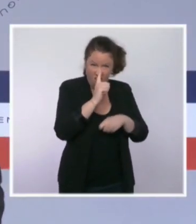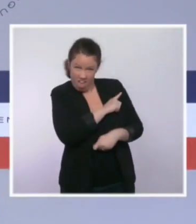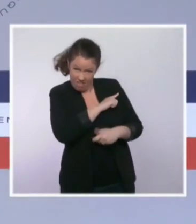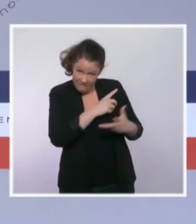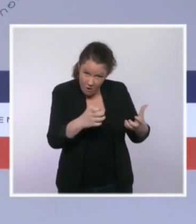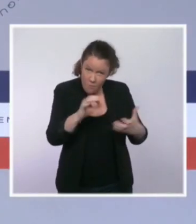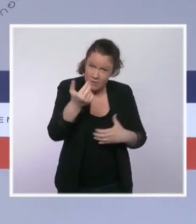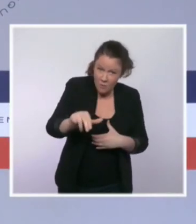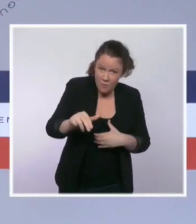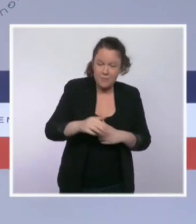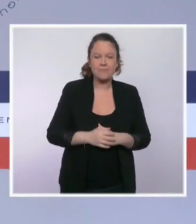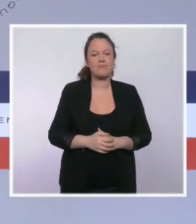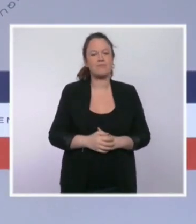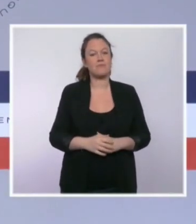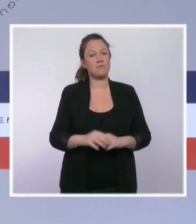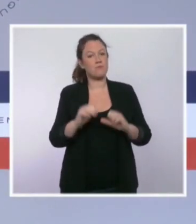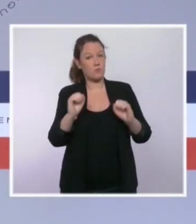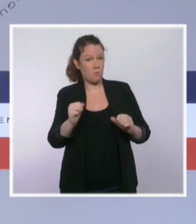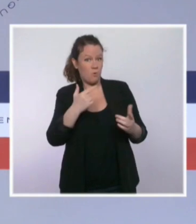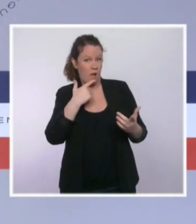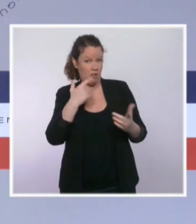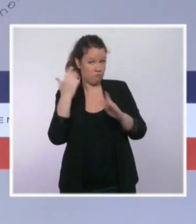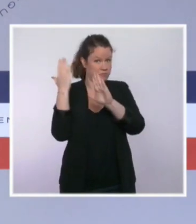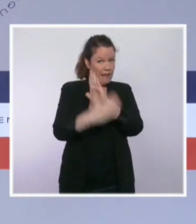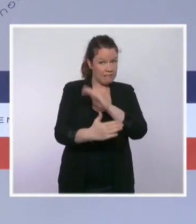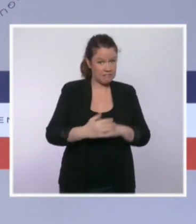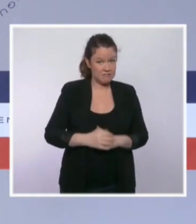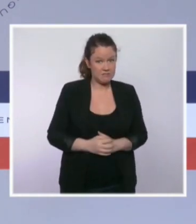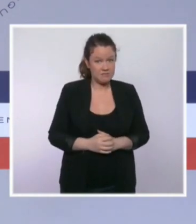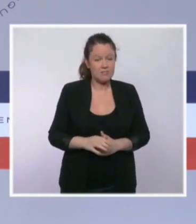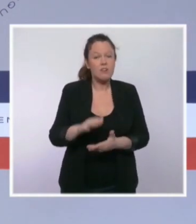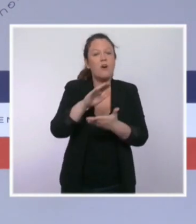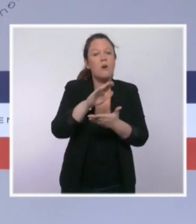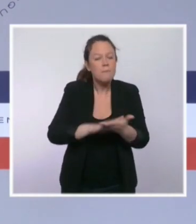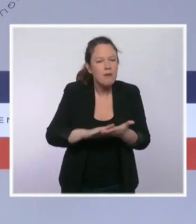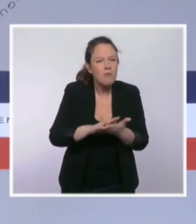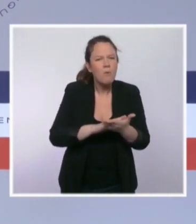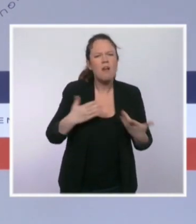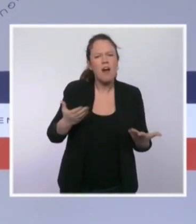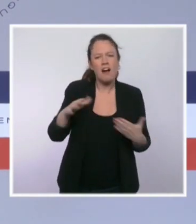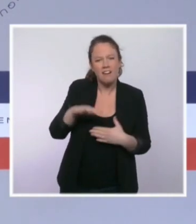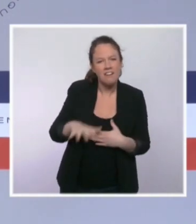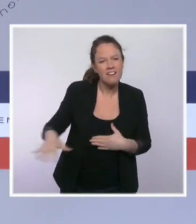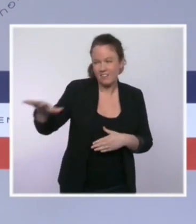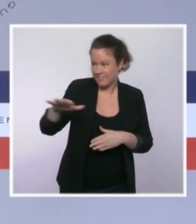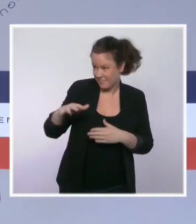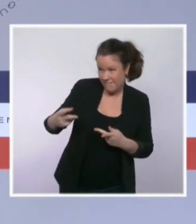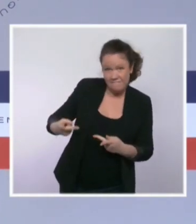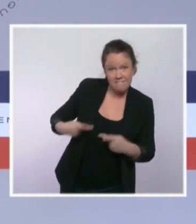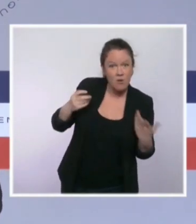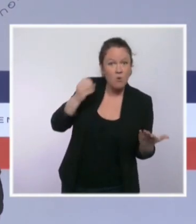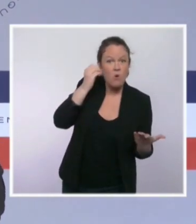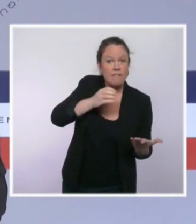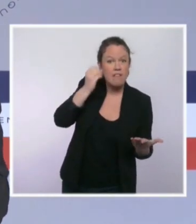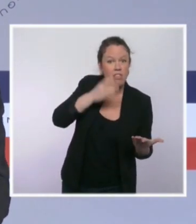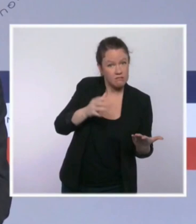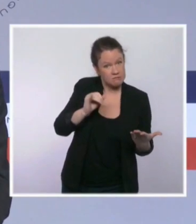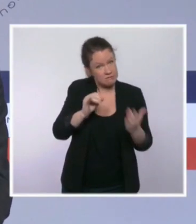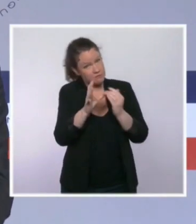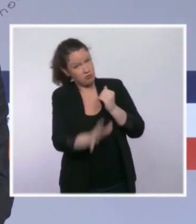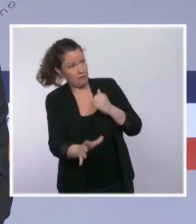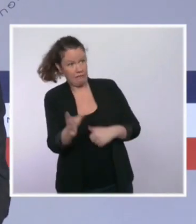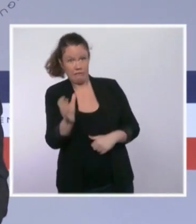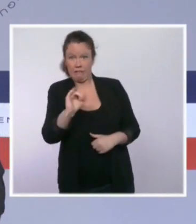vamos a hablar con franqueza quien fastidia la vida a quien hoy quien perjudica la vida de nuestros sanitarios que desde hace dos años están